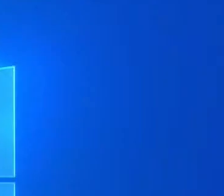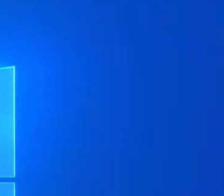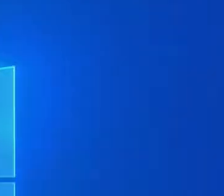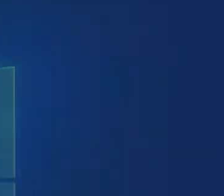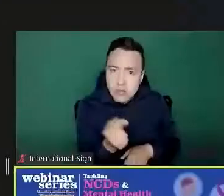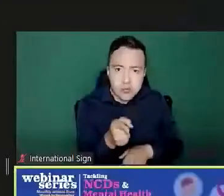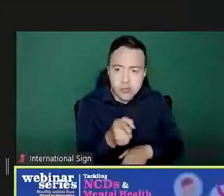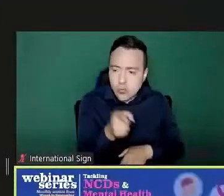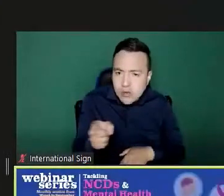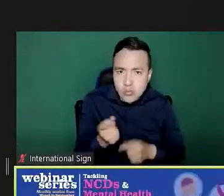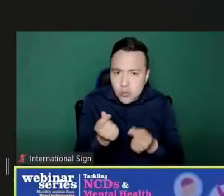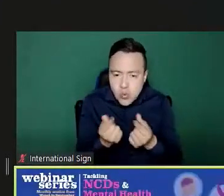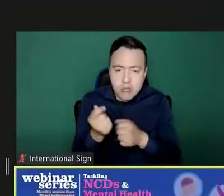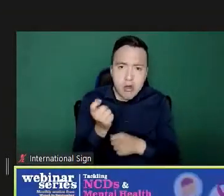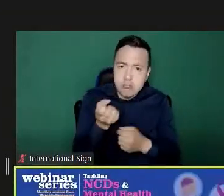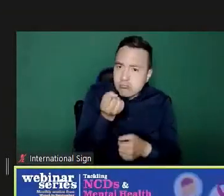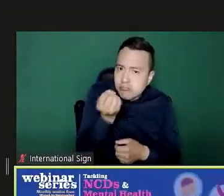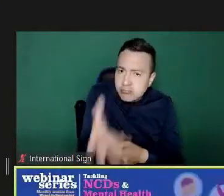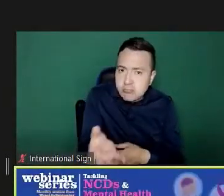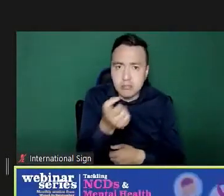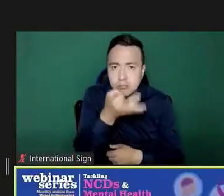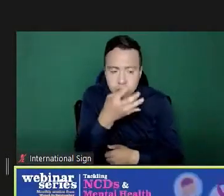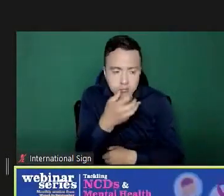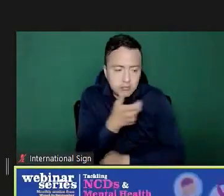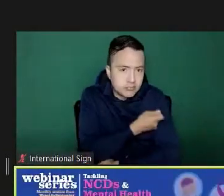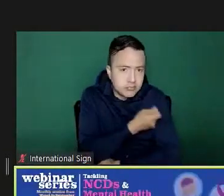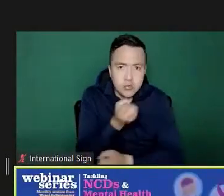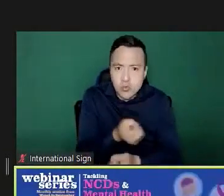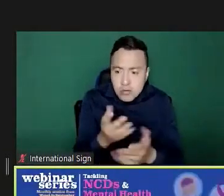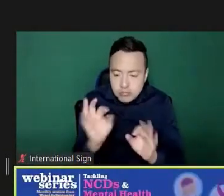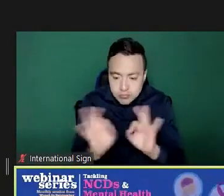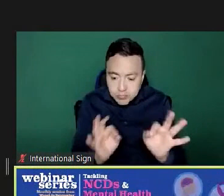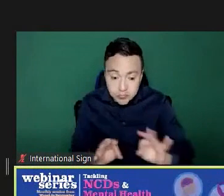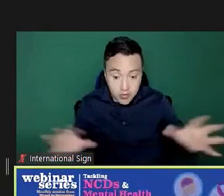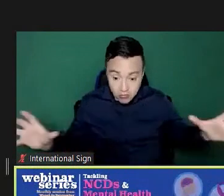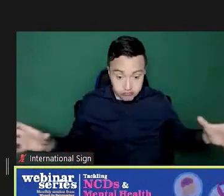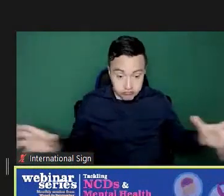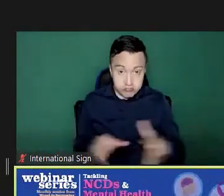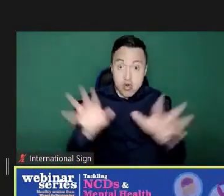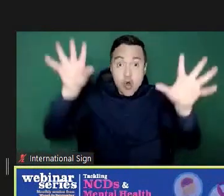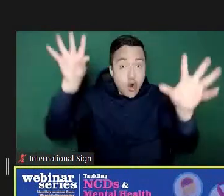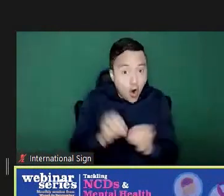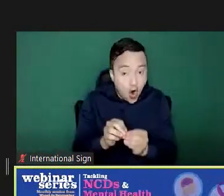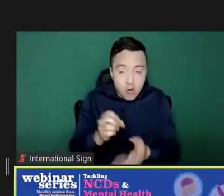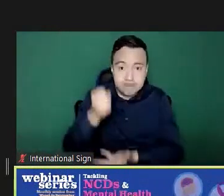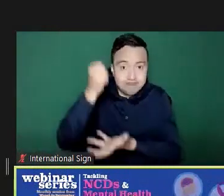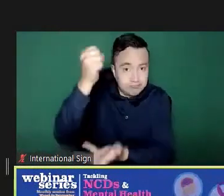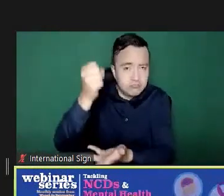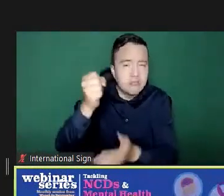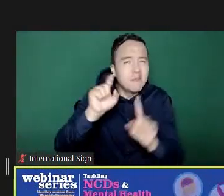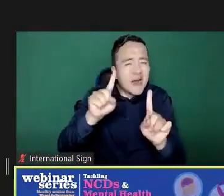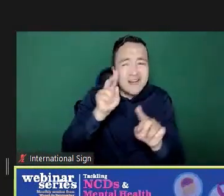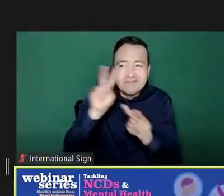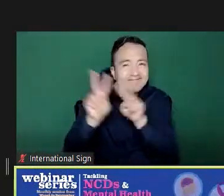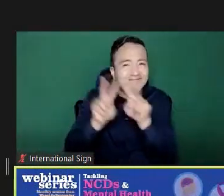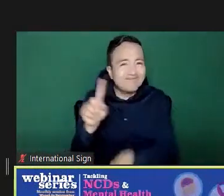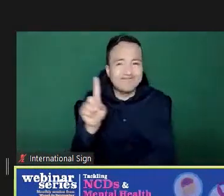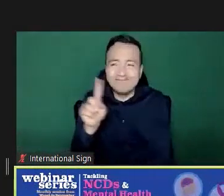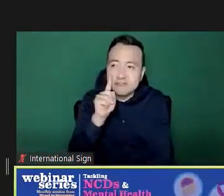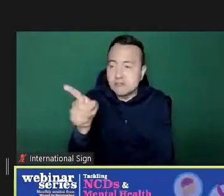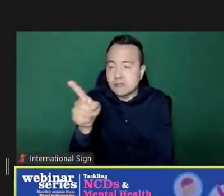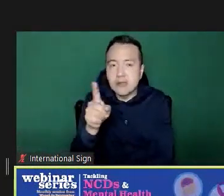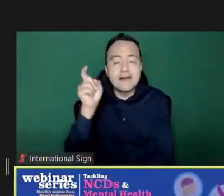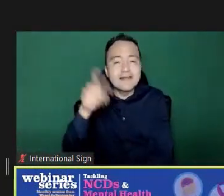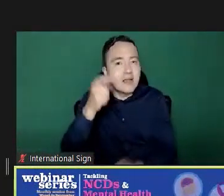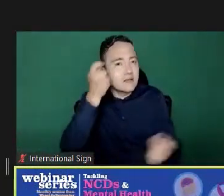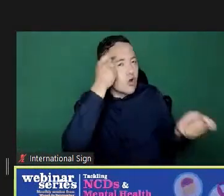en los recursos de los sistemas sanitarios, y a menudo encontramos que esto no se está haciendo. Debe existir compra estratégica, mecanismos de